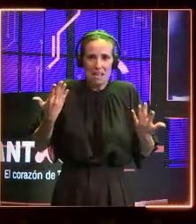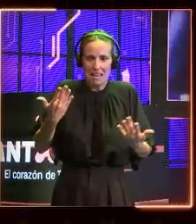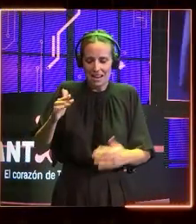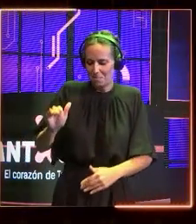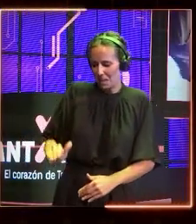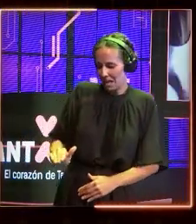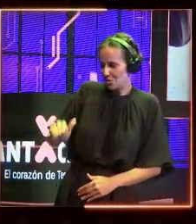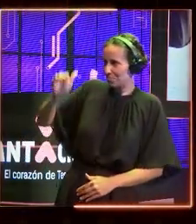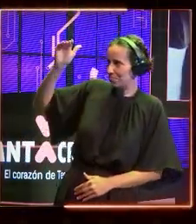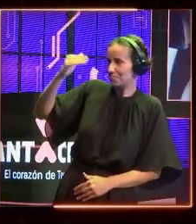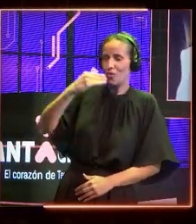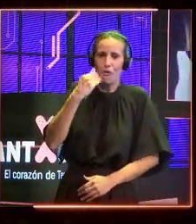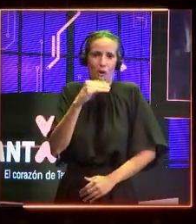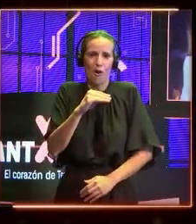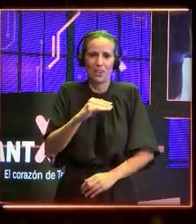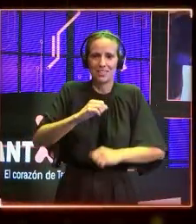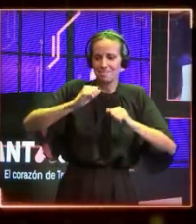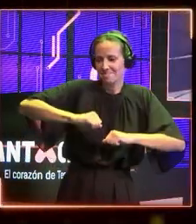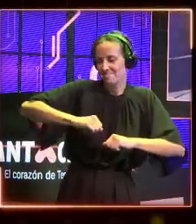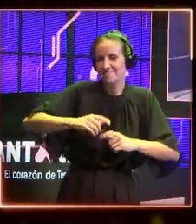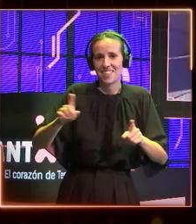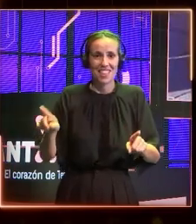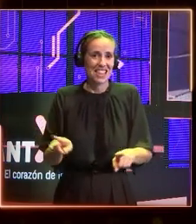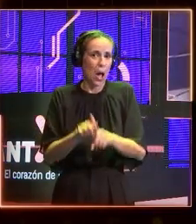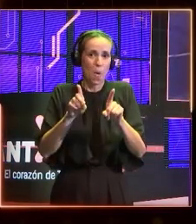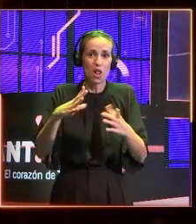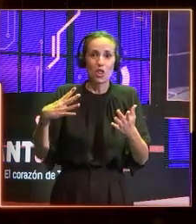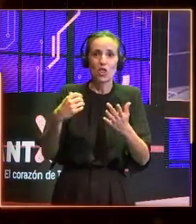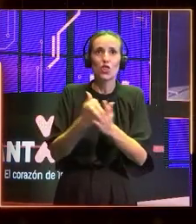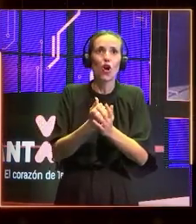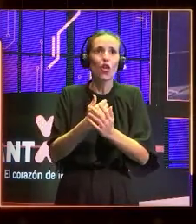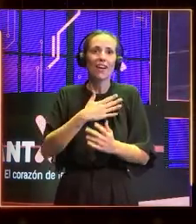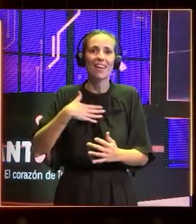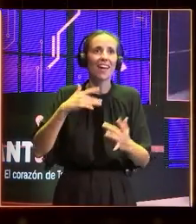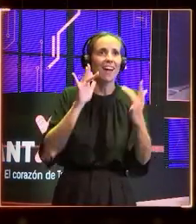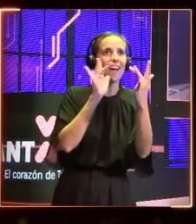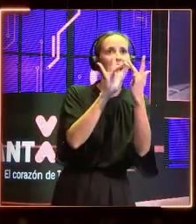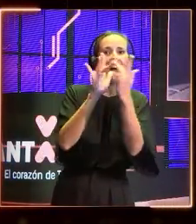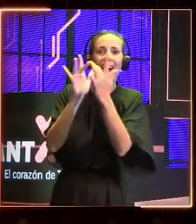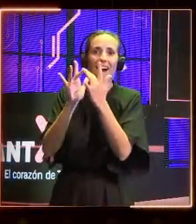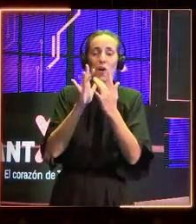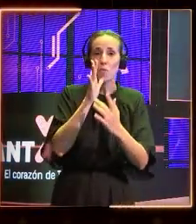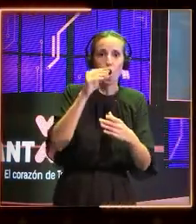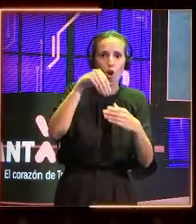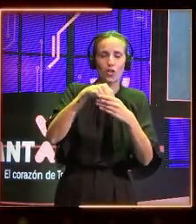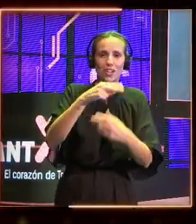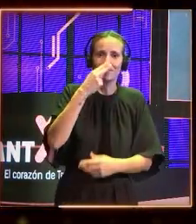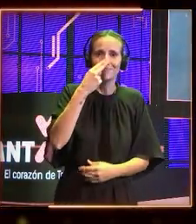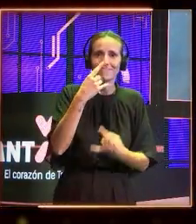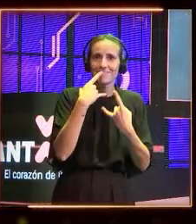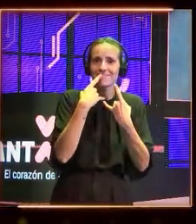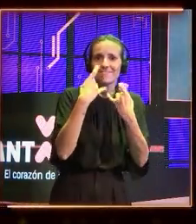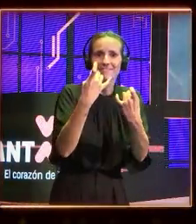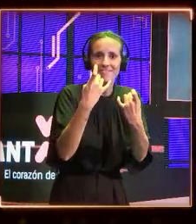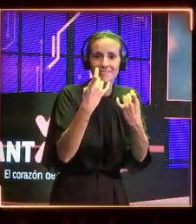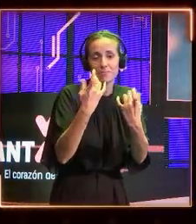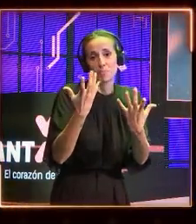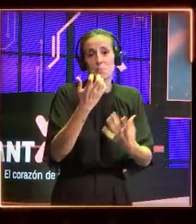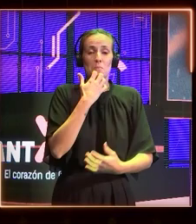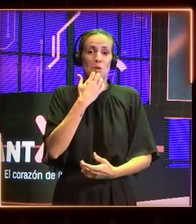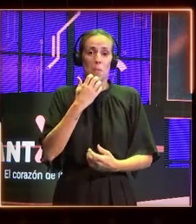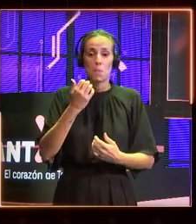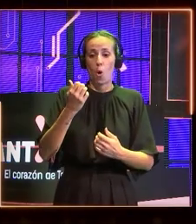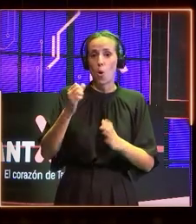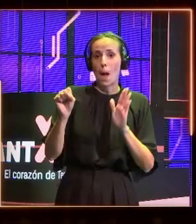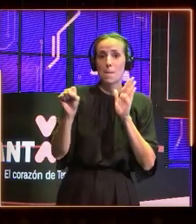pequeños jóvenes adolescentes como personas más mayores interactúan con este contenido No evidentemente no es lo mismo comunicar una